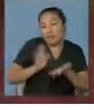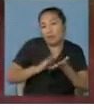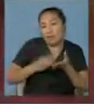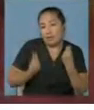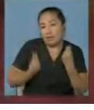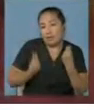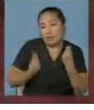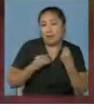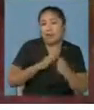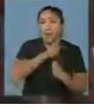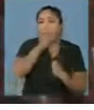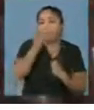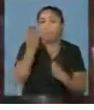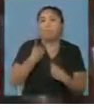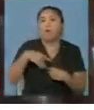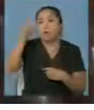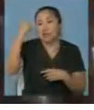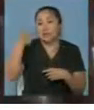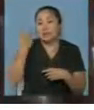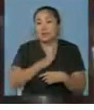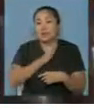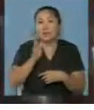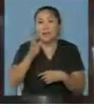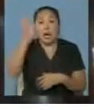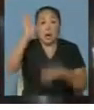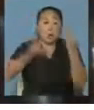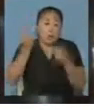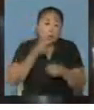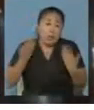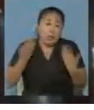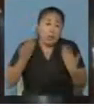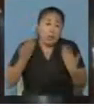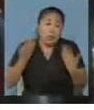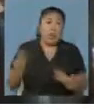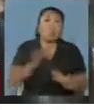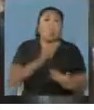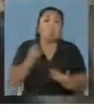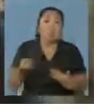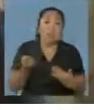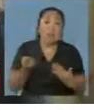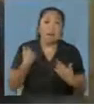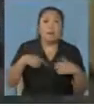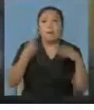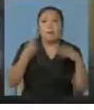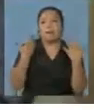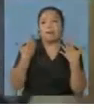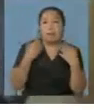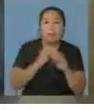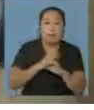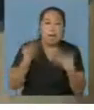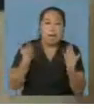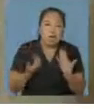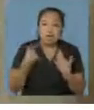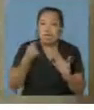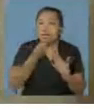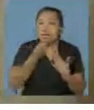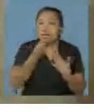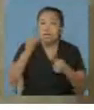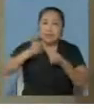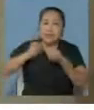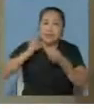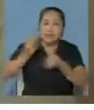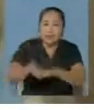respecto a las intervenciones federales, en este caso yo lo decía como ejemplo, ¿no? Peor el remedio que la enfermedad. Tenemos el caso de Santiago del